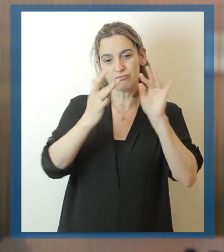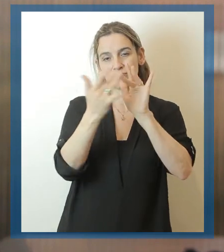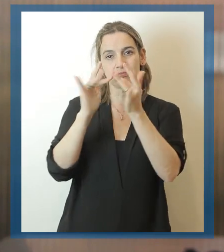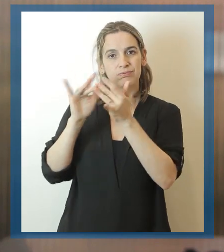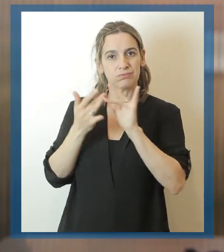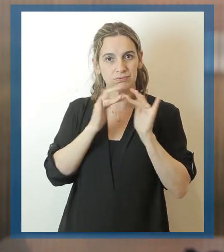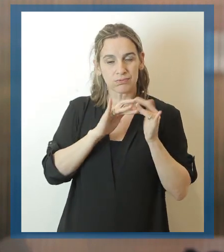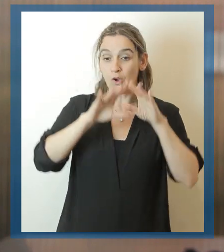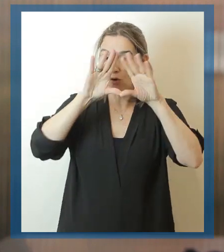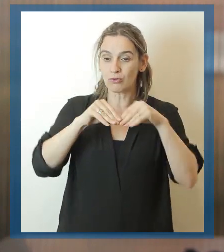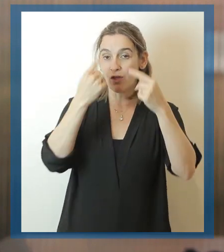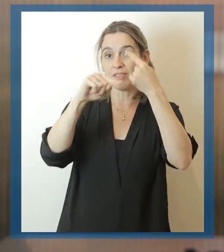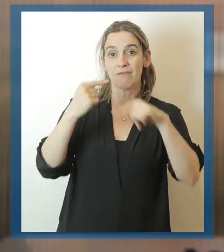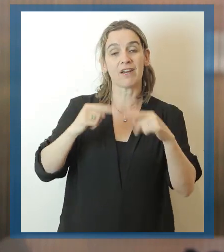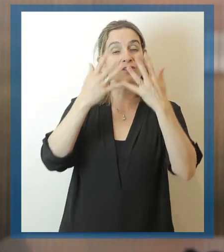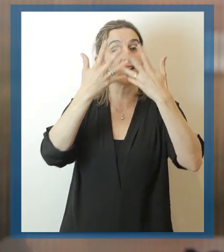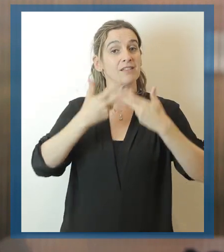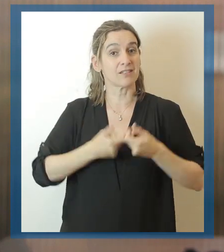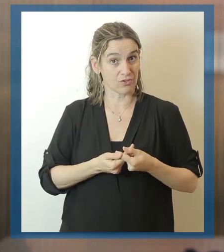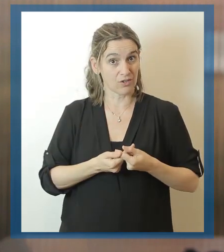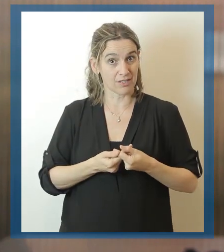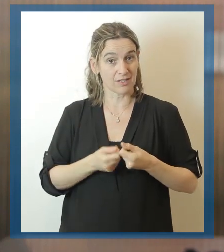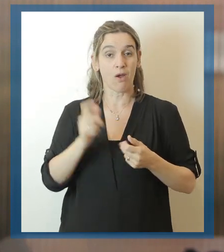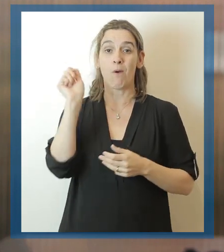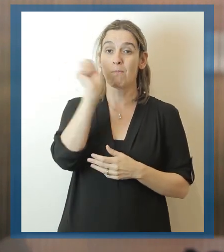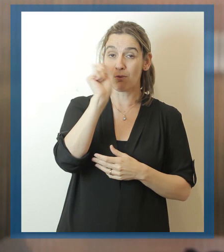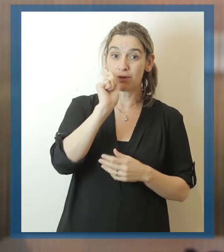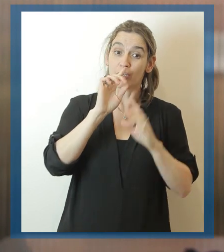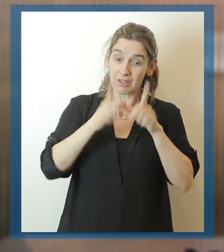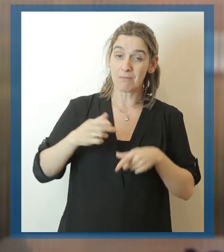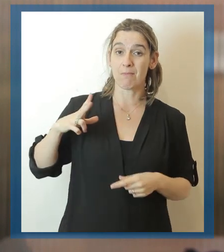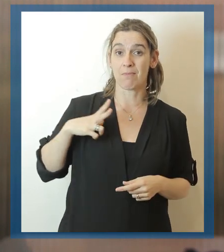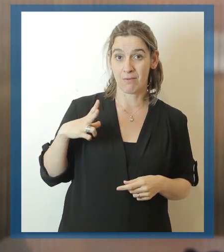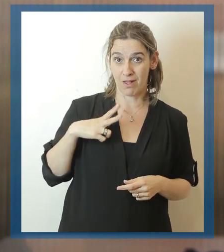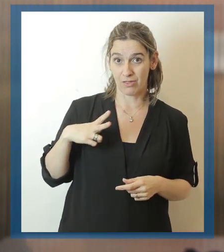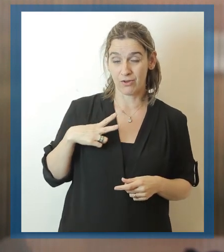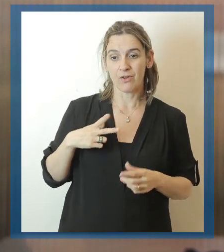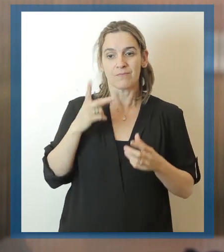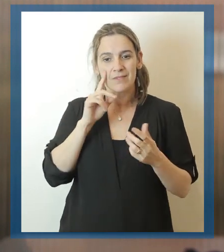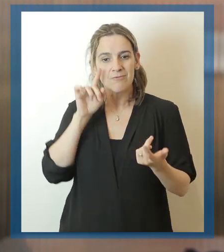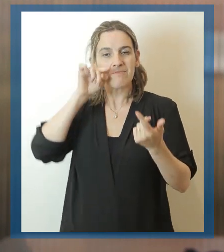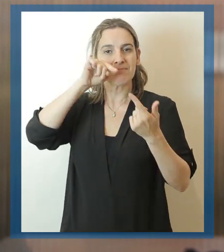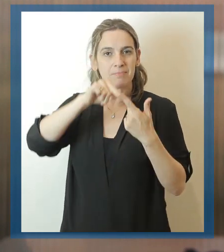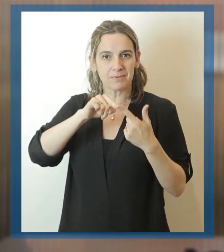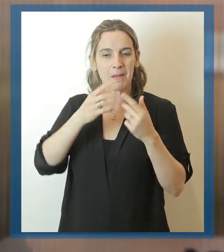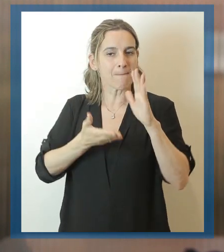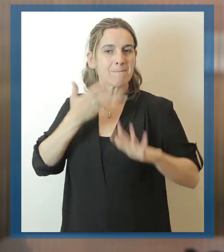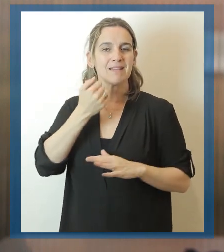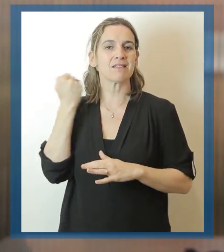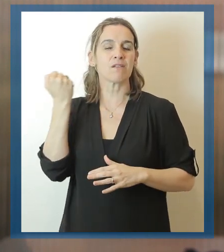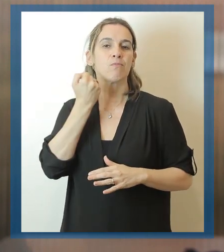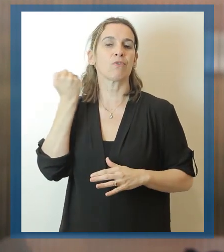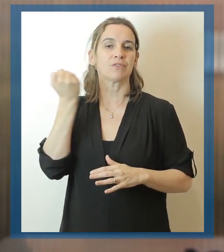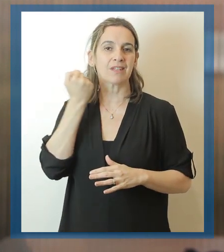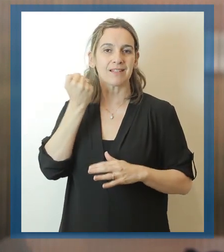articulación interinstitucional, sumado a esto la interconexión con distintos organismos